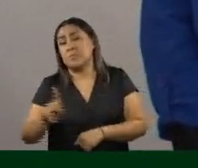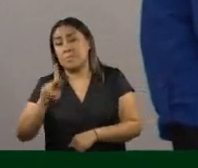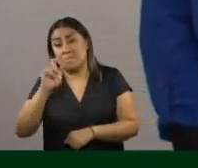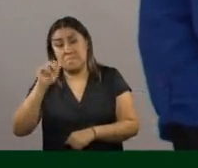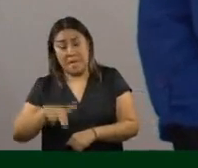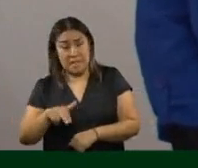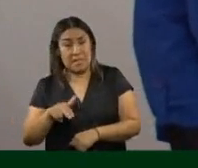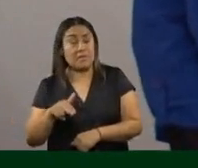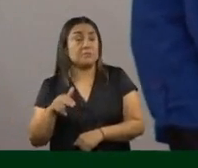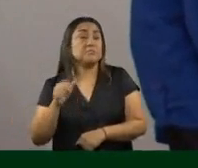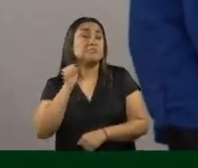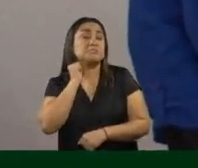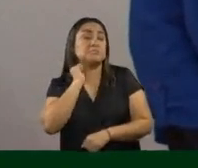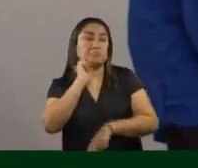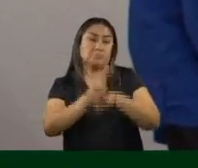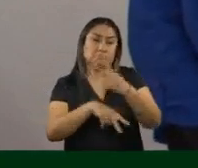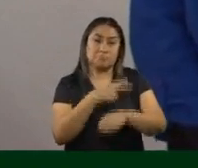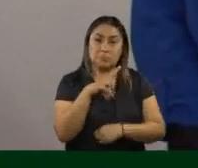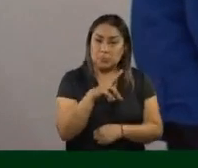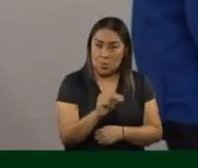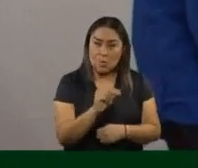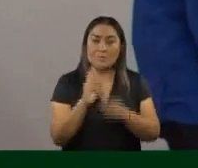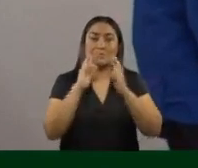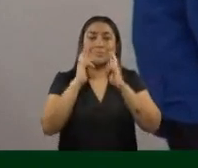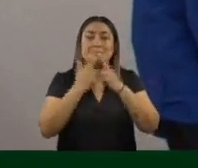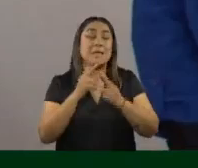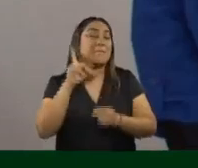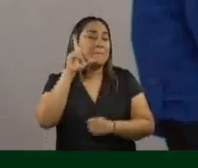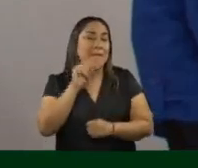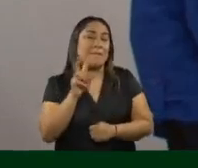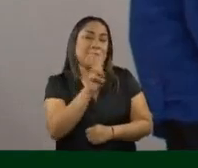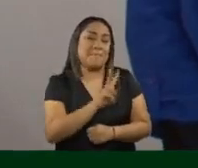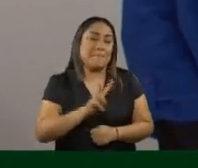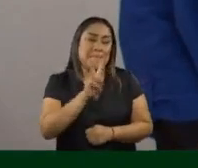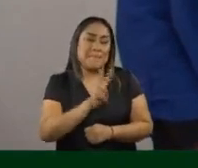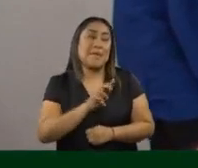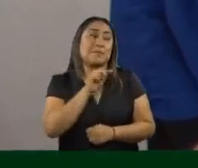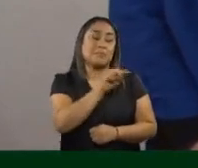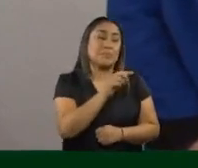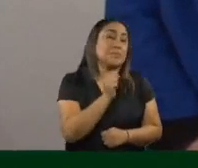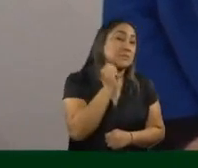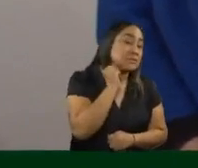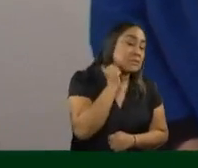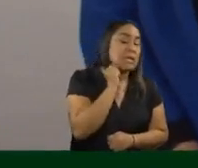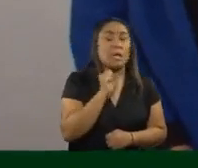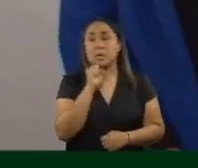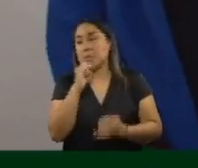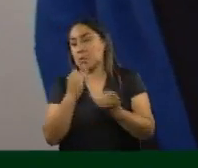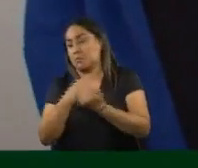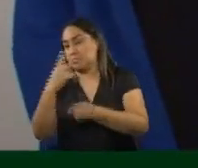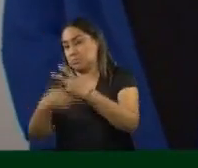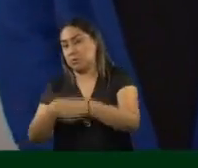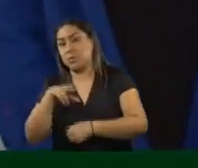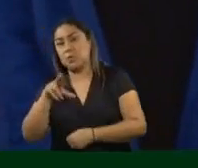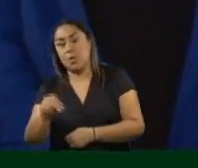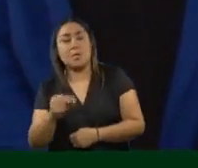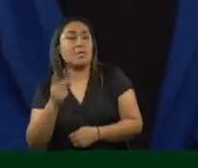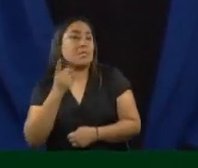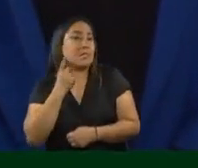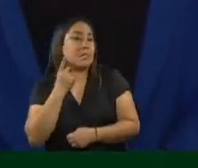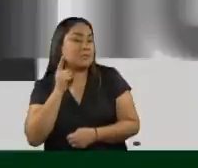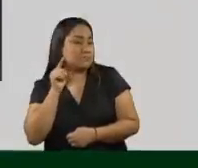bancada no asistirán a las sesiones convocadas para mañana viernes en el senado de la república Y en la cámara de